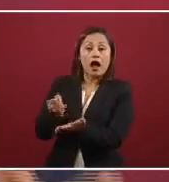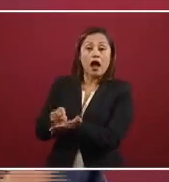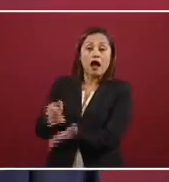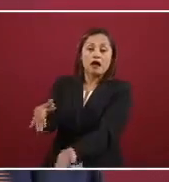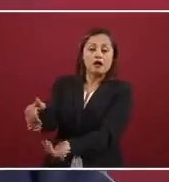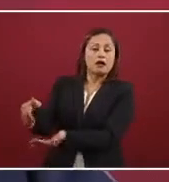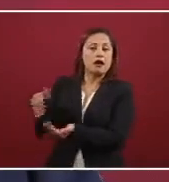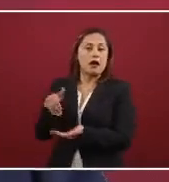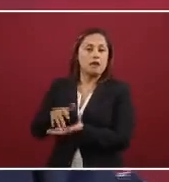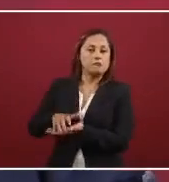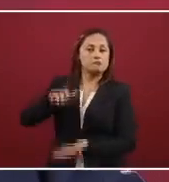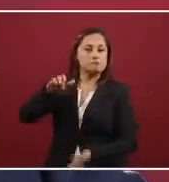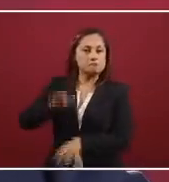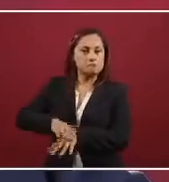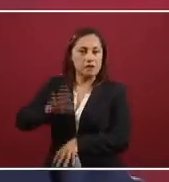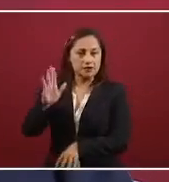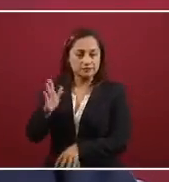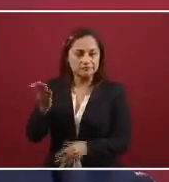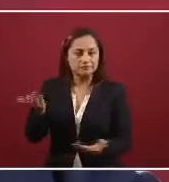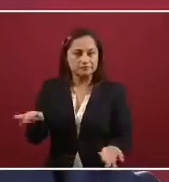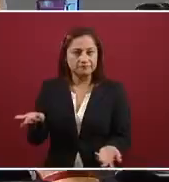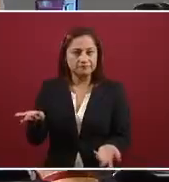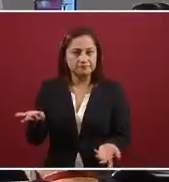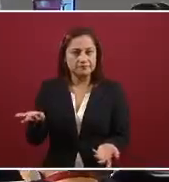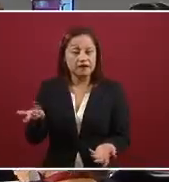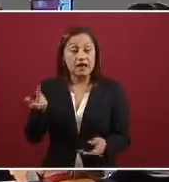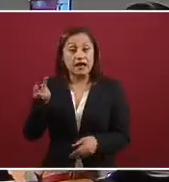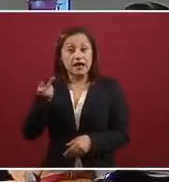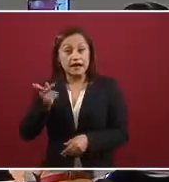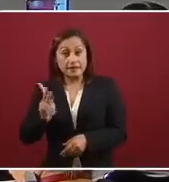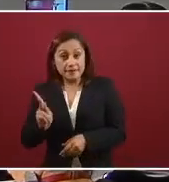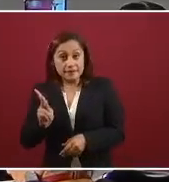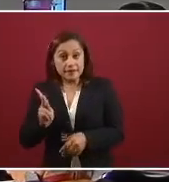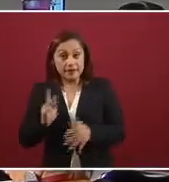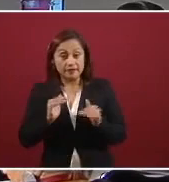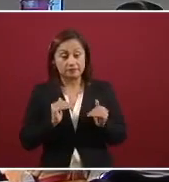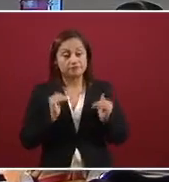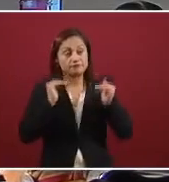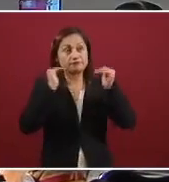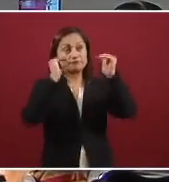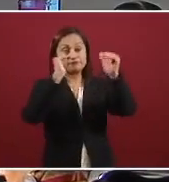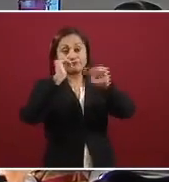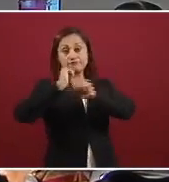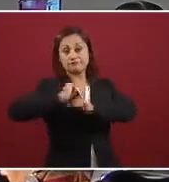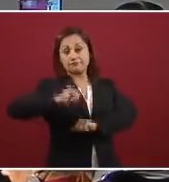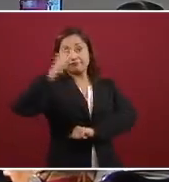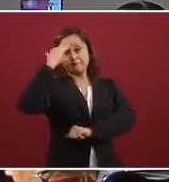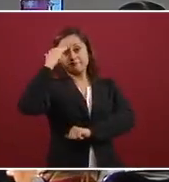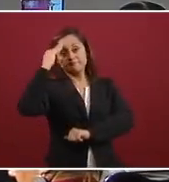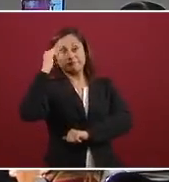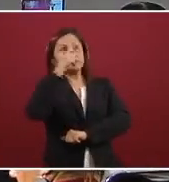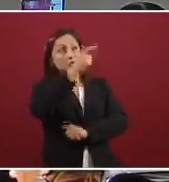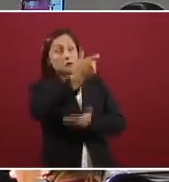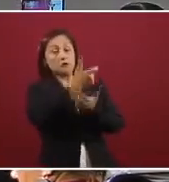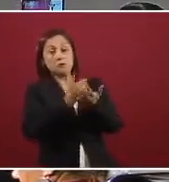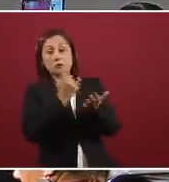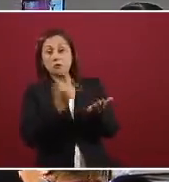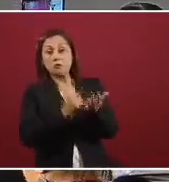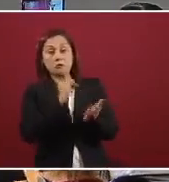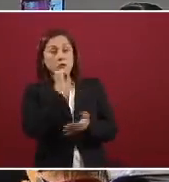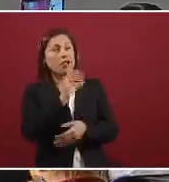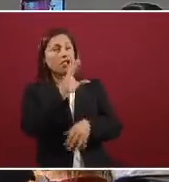Al mismo tiempo que se mantenían los privilegios fiscales para los